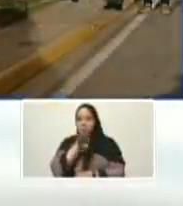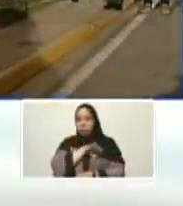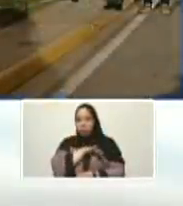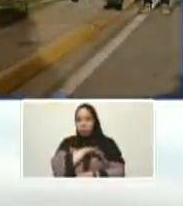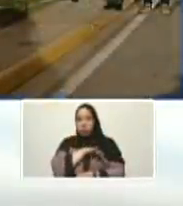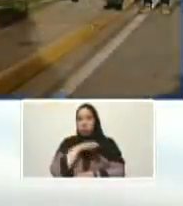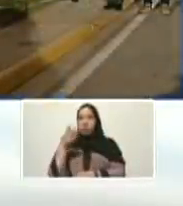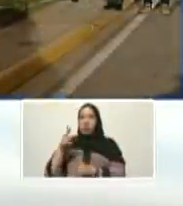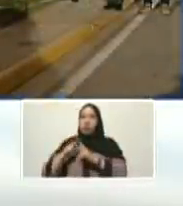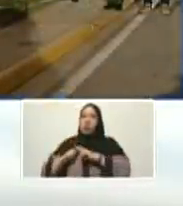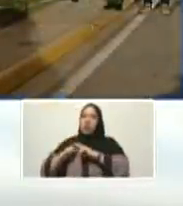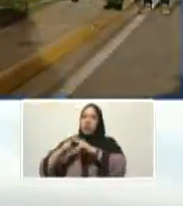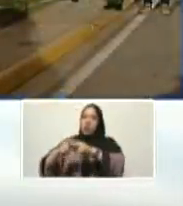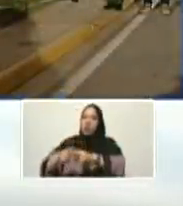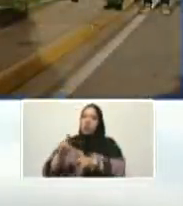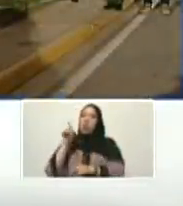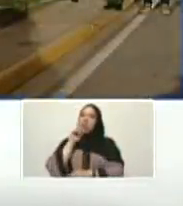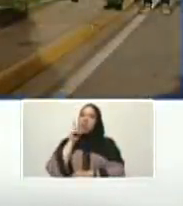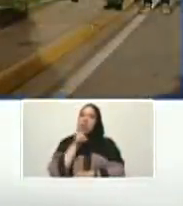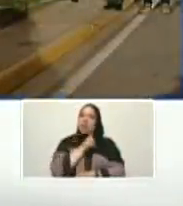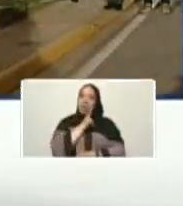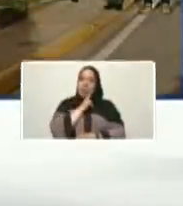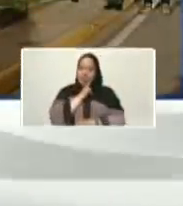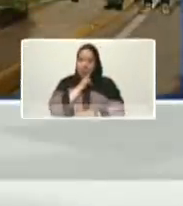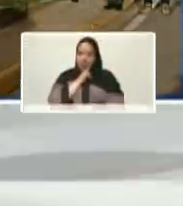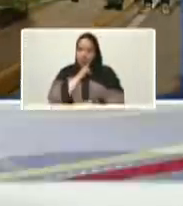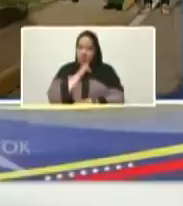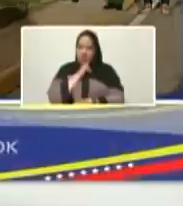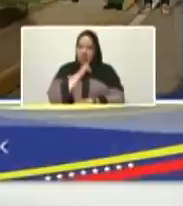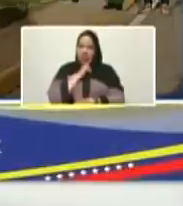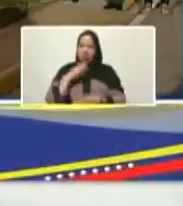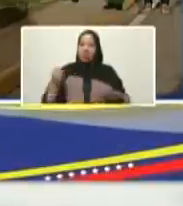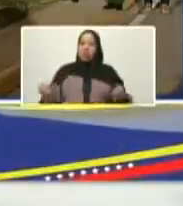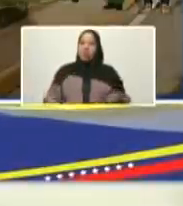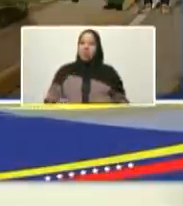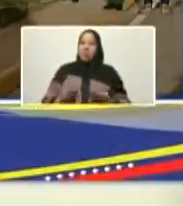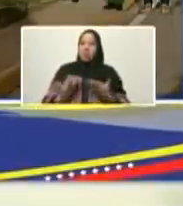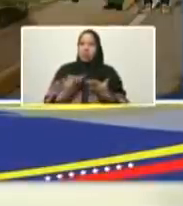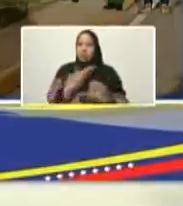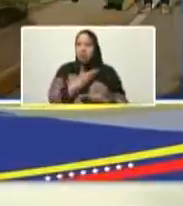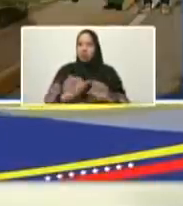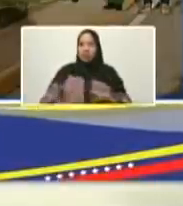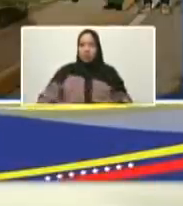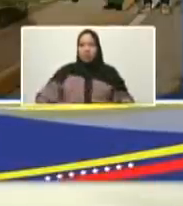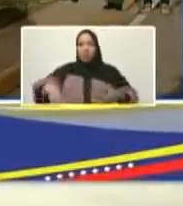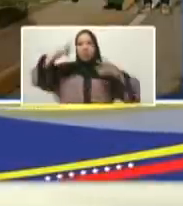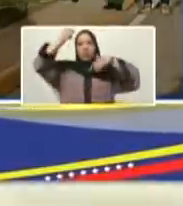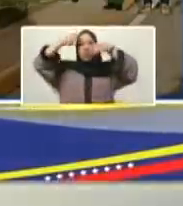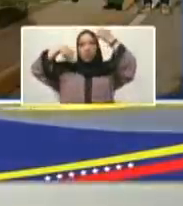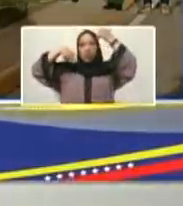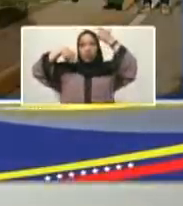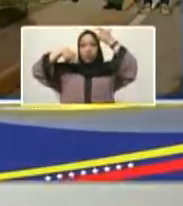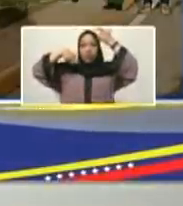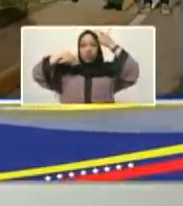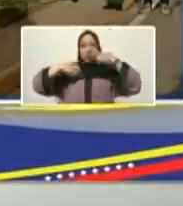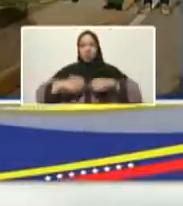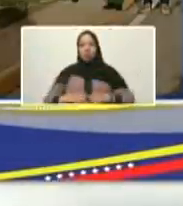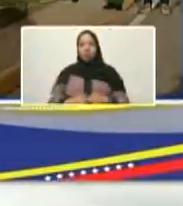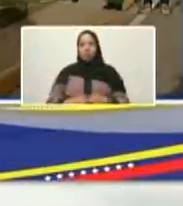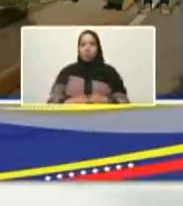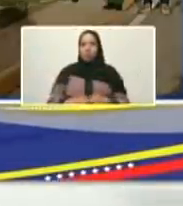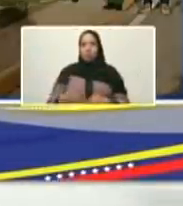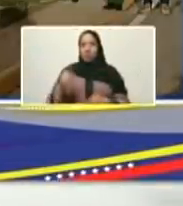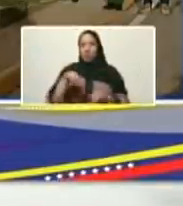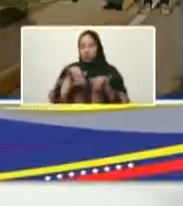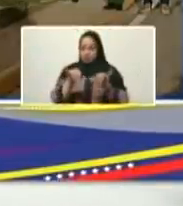de entregar a nombre siempre del espíritu inmortal de nuestro comandante Chávez y del camino de Chávez que es mi